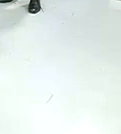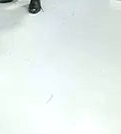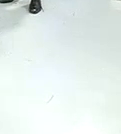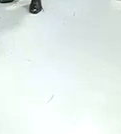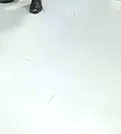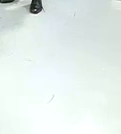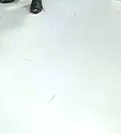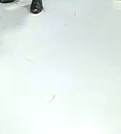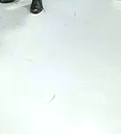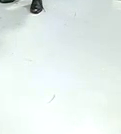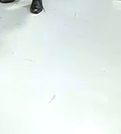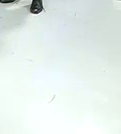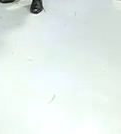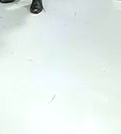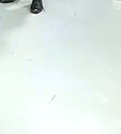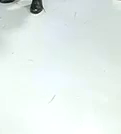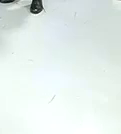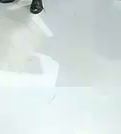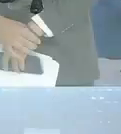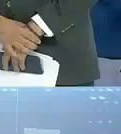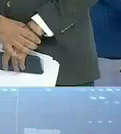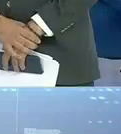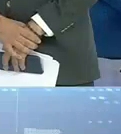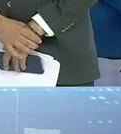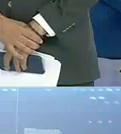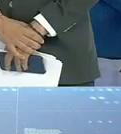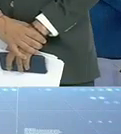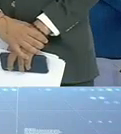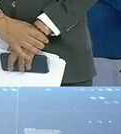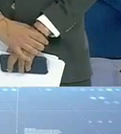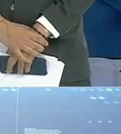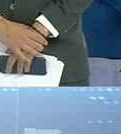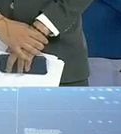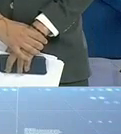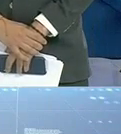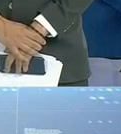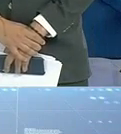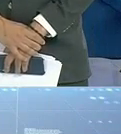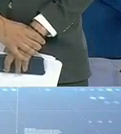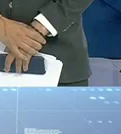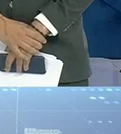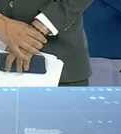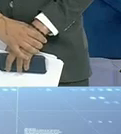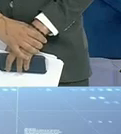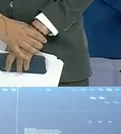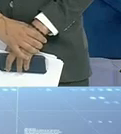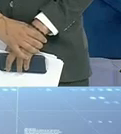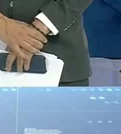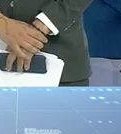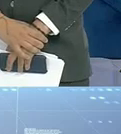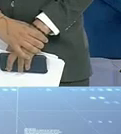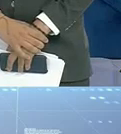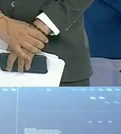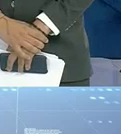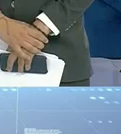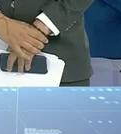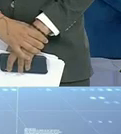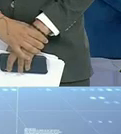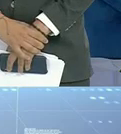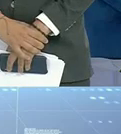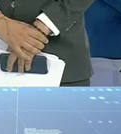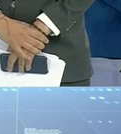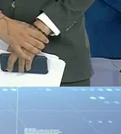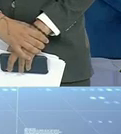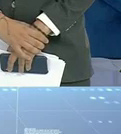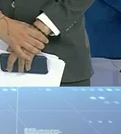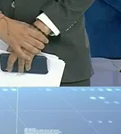mes de Guayaquil con alegría, con tranquilidad y con su bendición. Gracias, Señor, por todo lo que nos das diariamente. Aquí